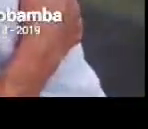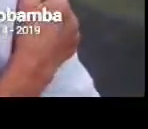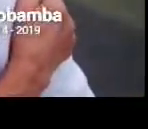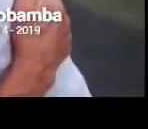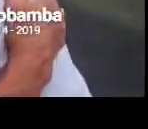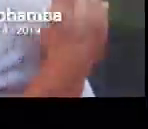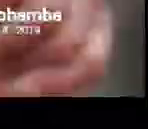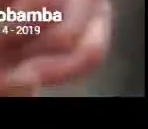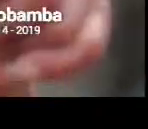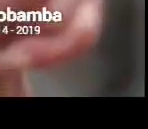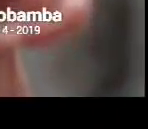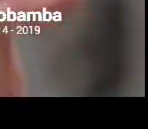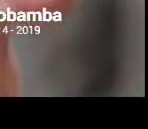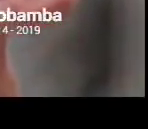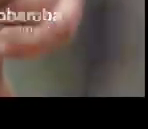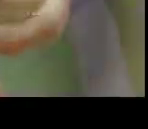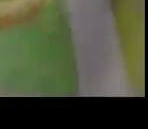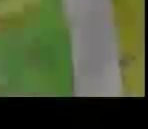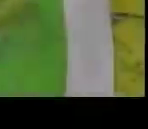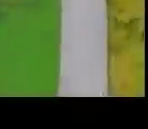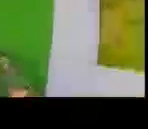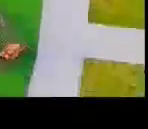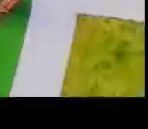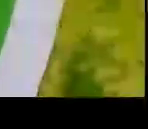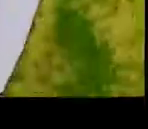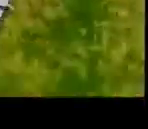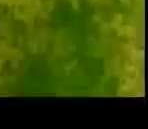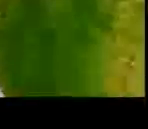Espacios y parques para hacer buenos amigos.